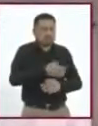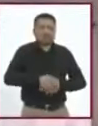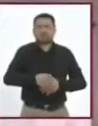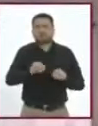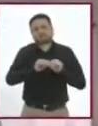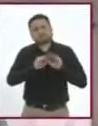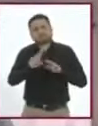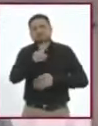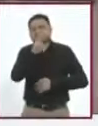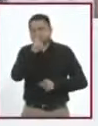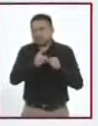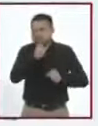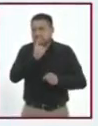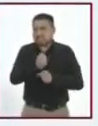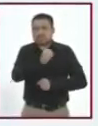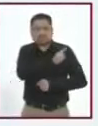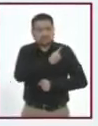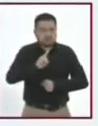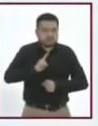Primero debemos